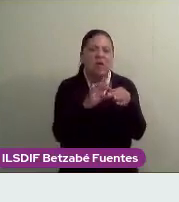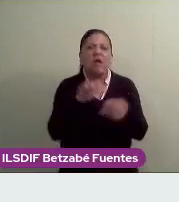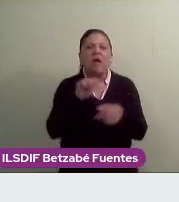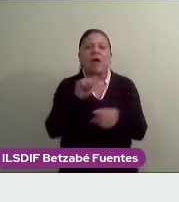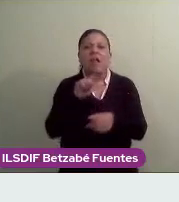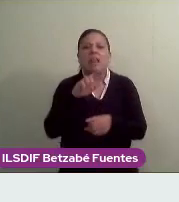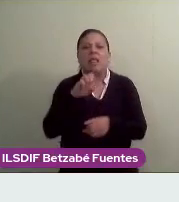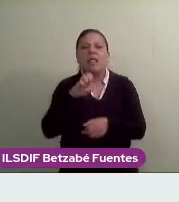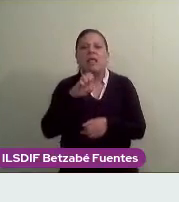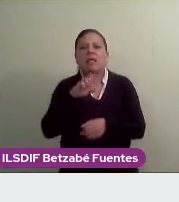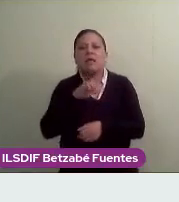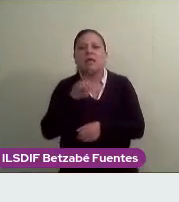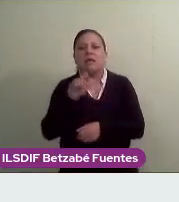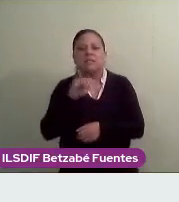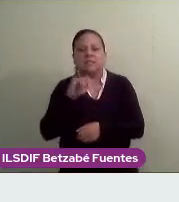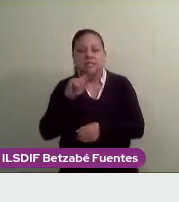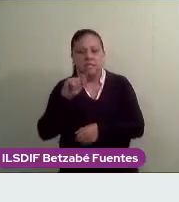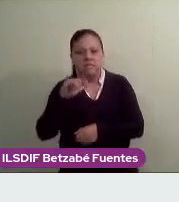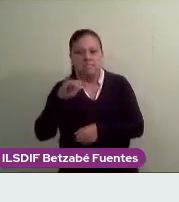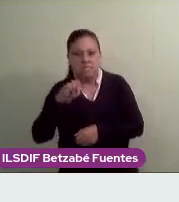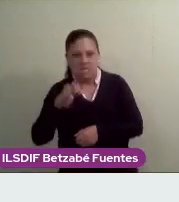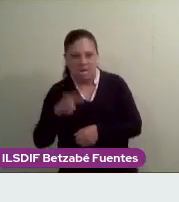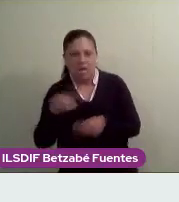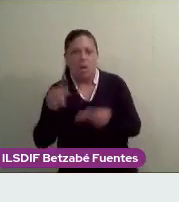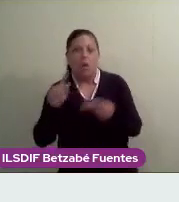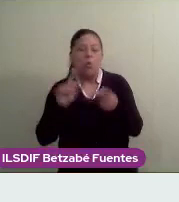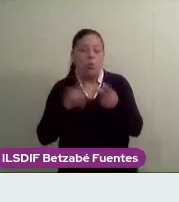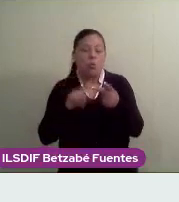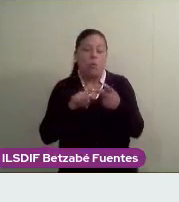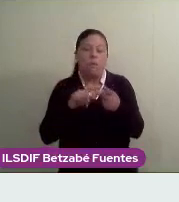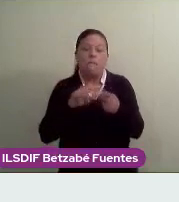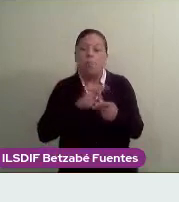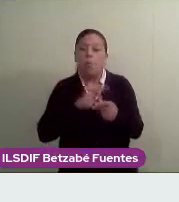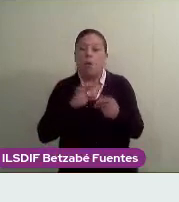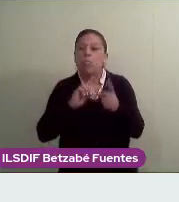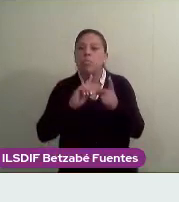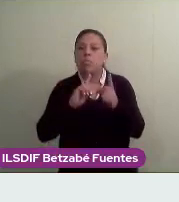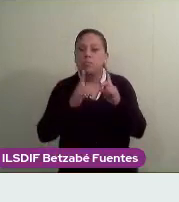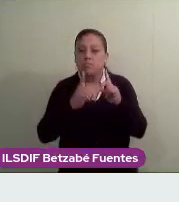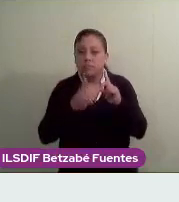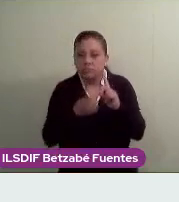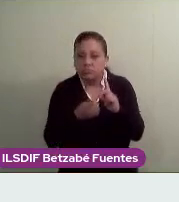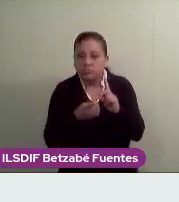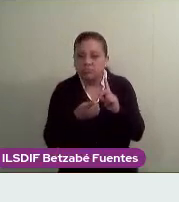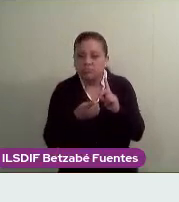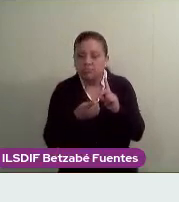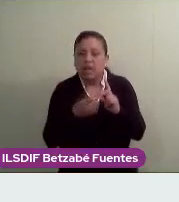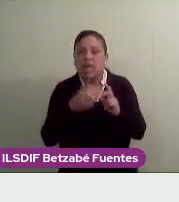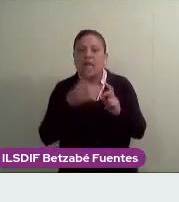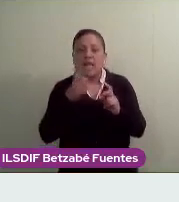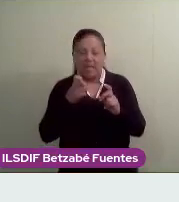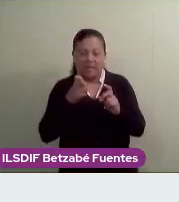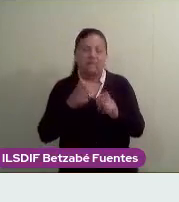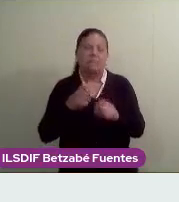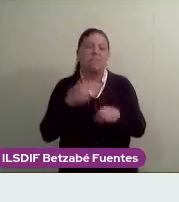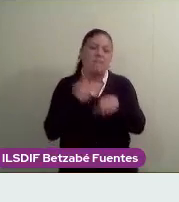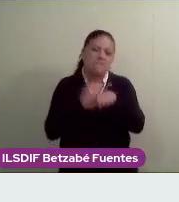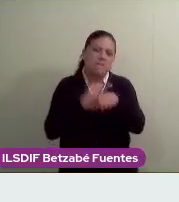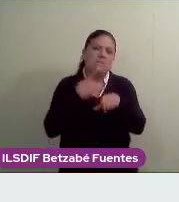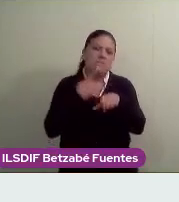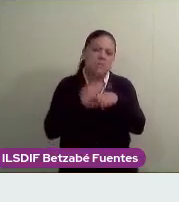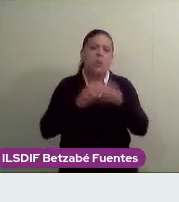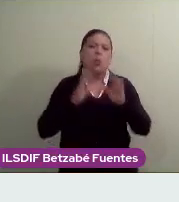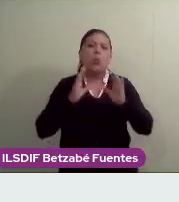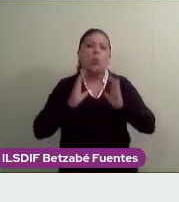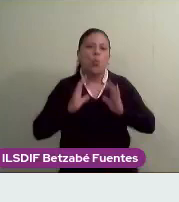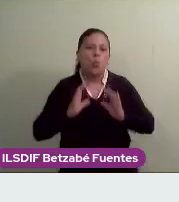ser el síndrome o el trastorno depresivo, que puede intervenir en la causalidad del proceso orgánico y ser una consecuencia